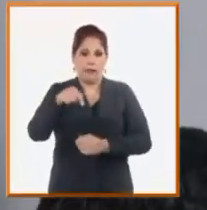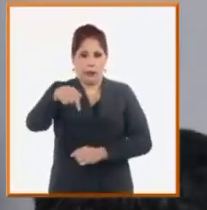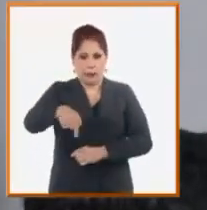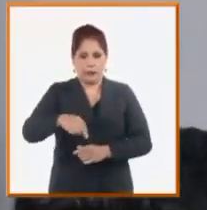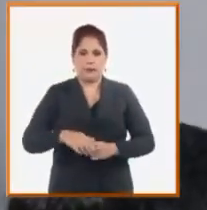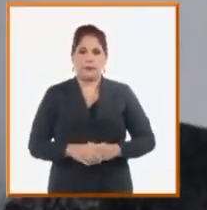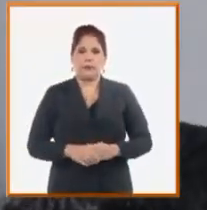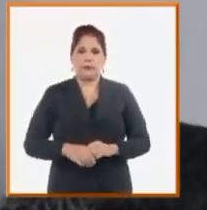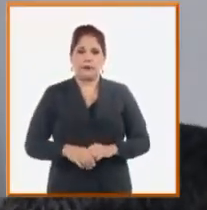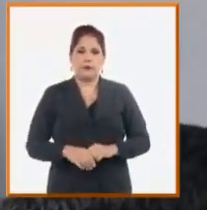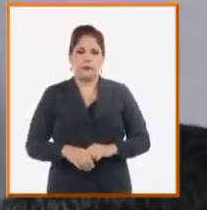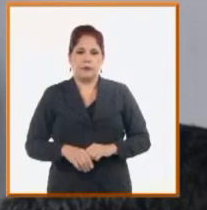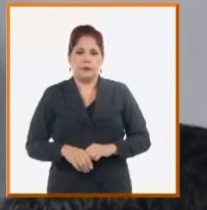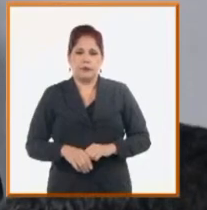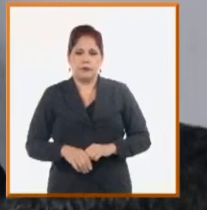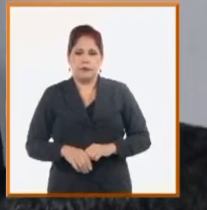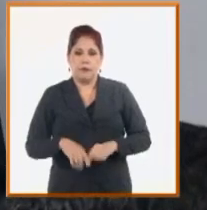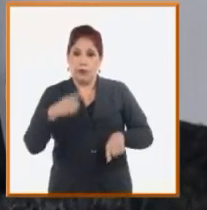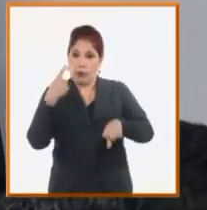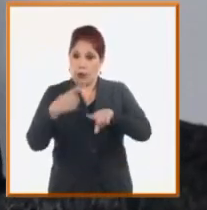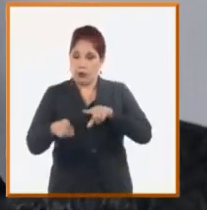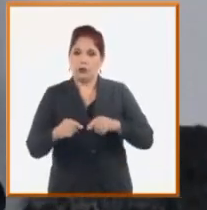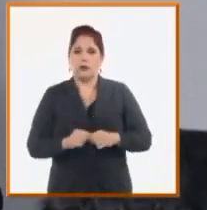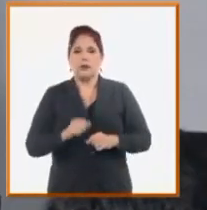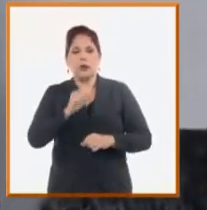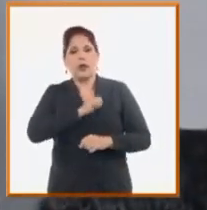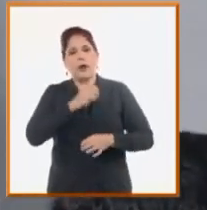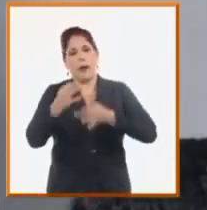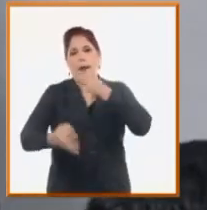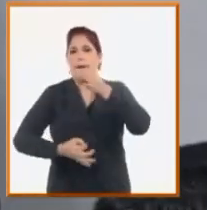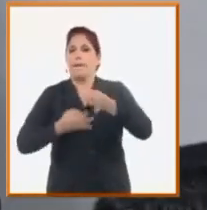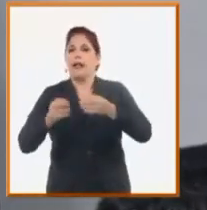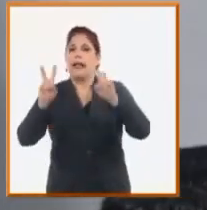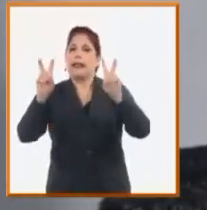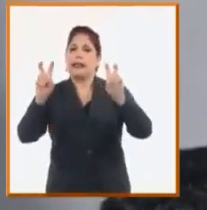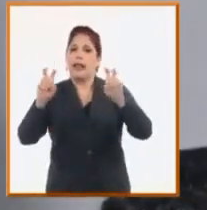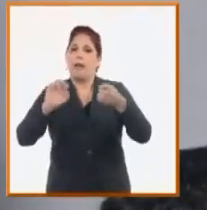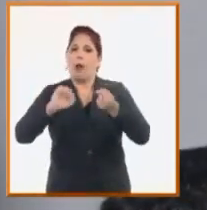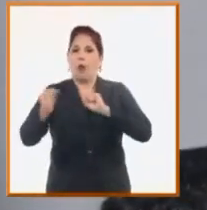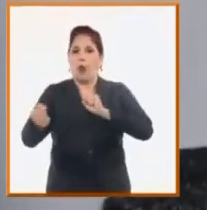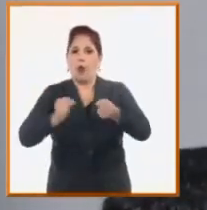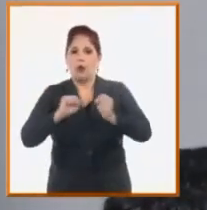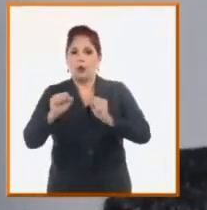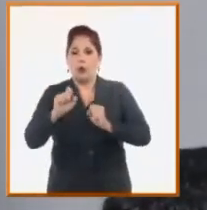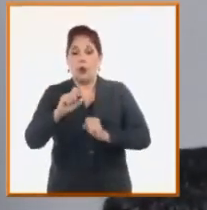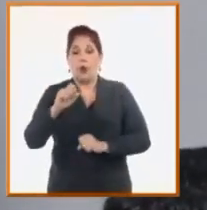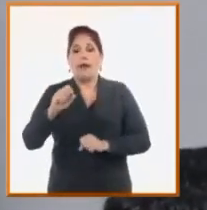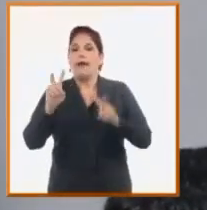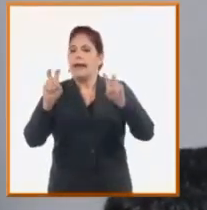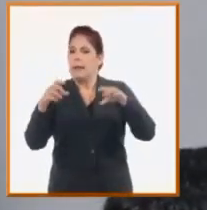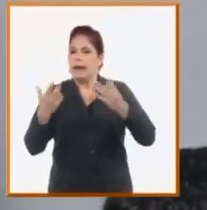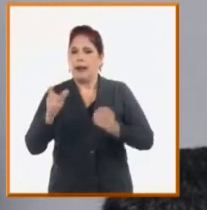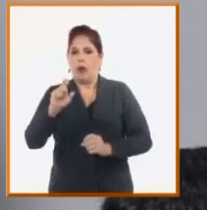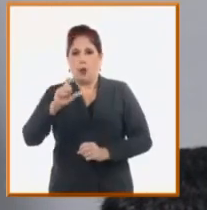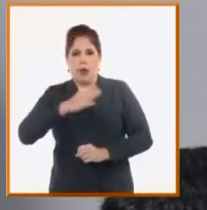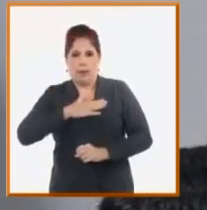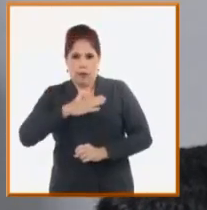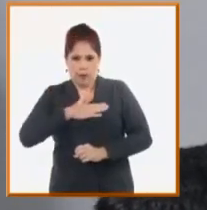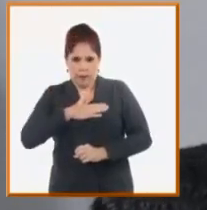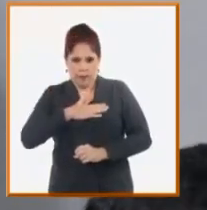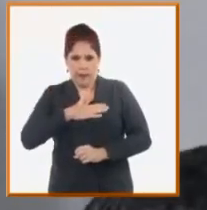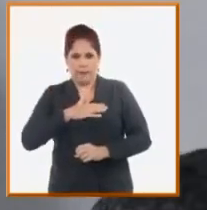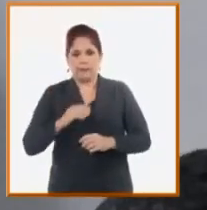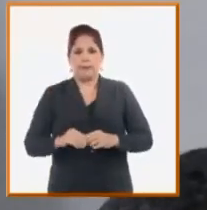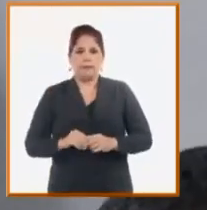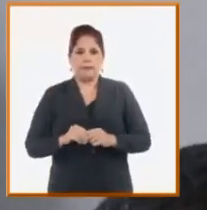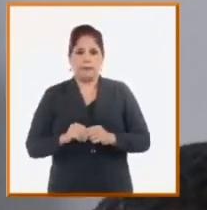Adelante. Ahora, quería referirme un poco al tema del control de los actores no estatales. Es importante decir que